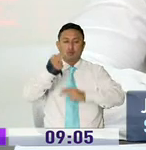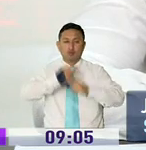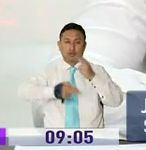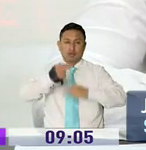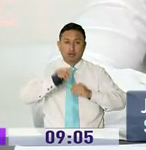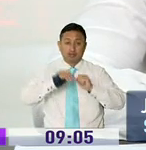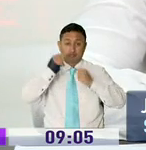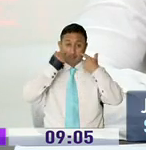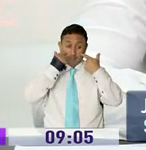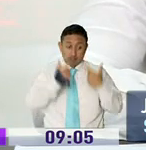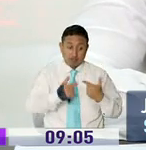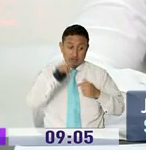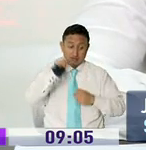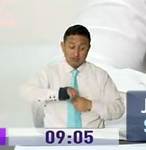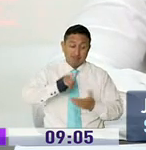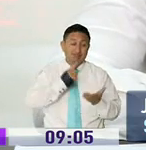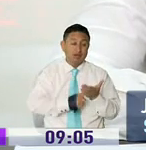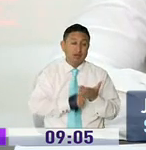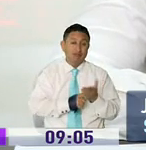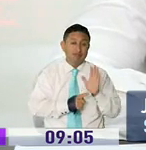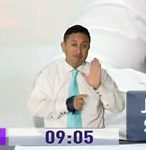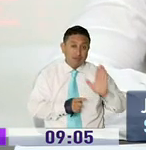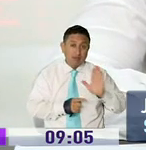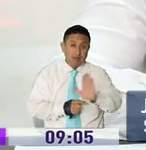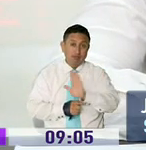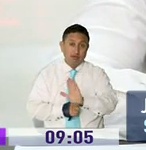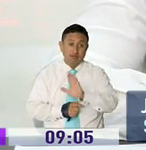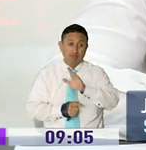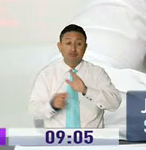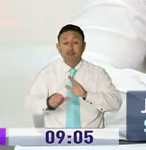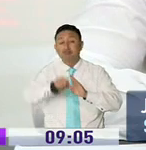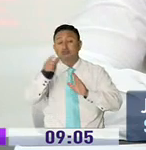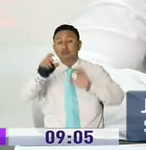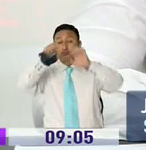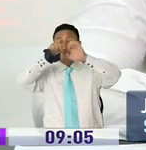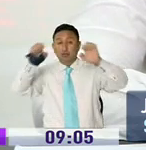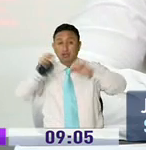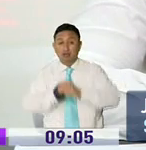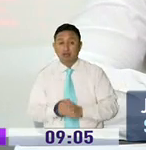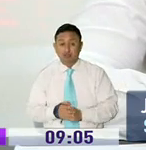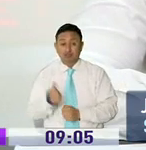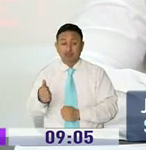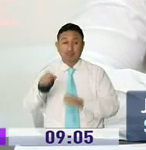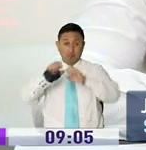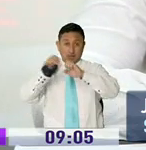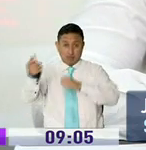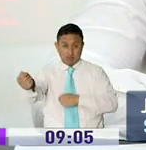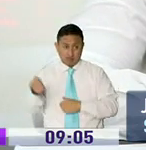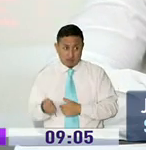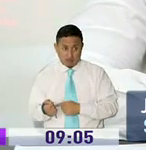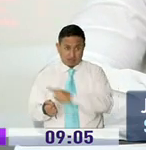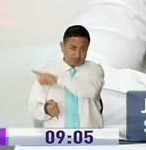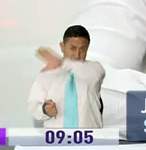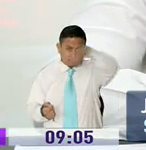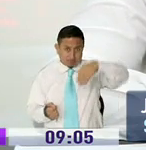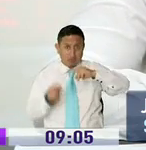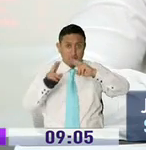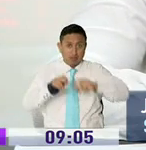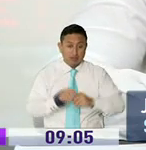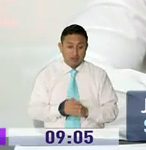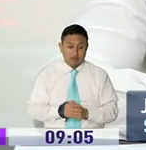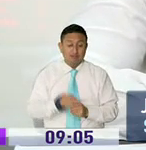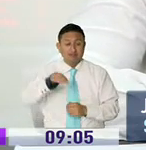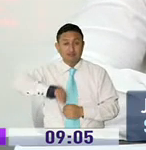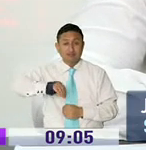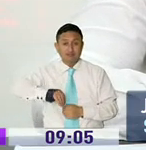que intervenga y que realice el análisis respectivo sobre los demás oferentes y la misma compañía oferente. Asimismo, estamos